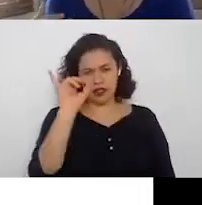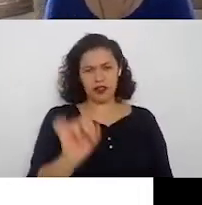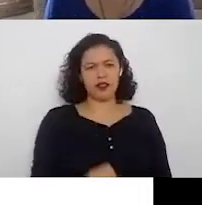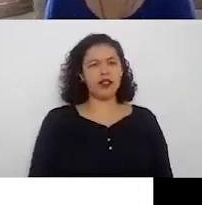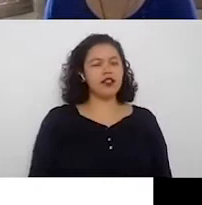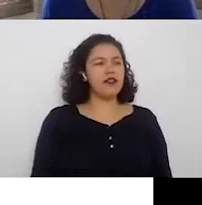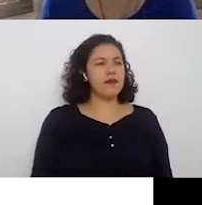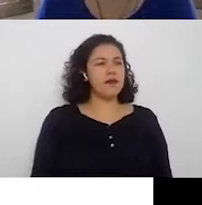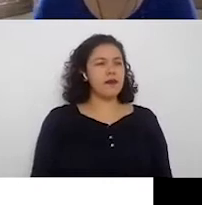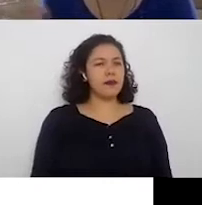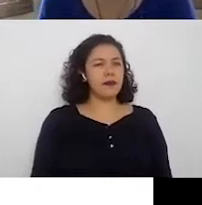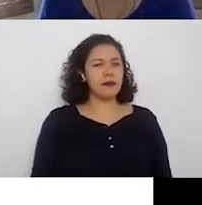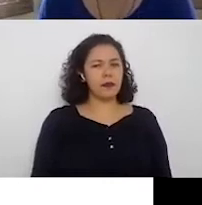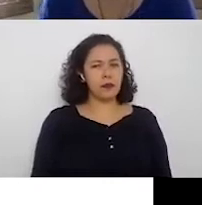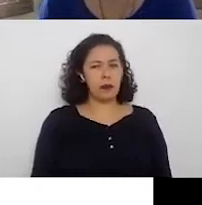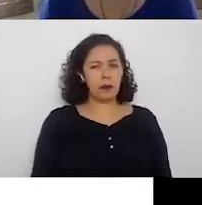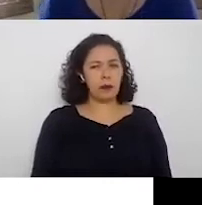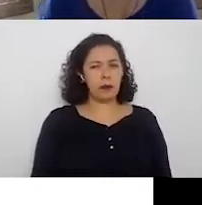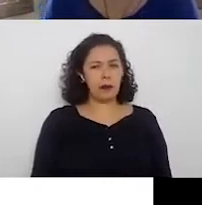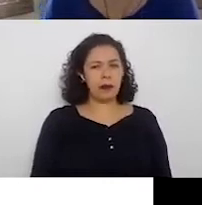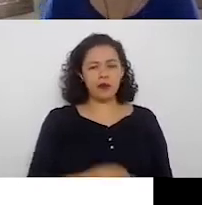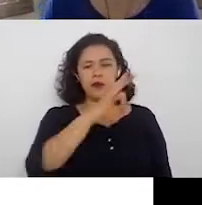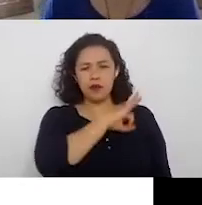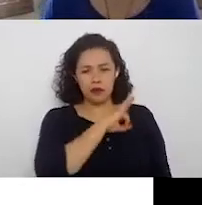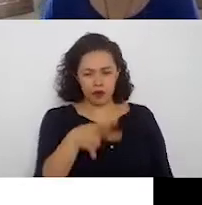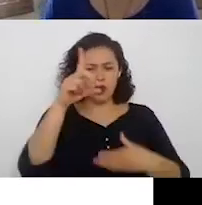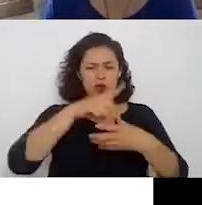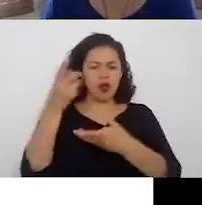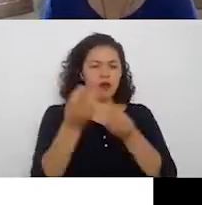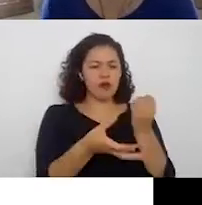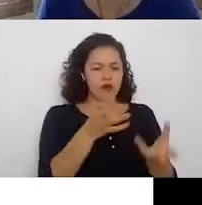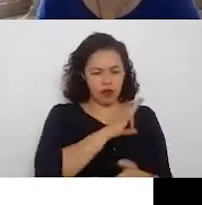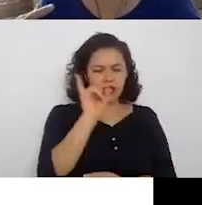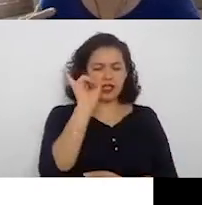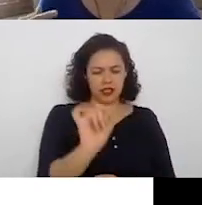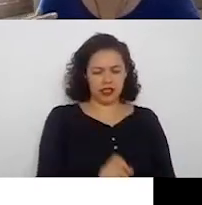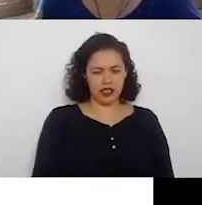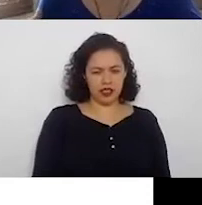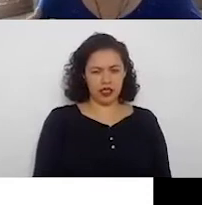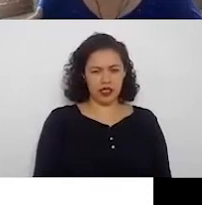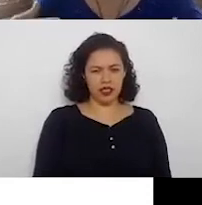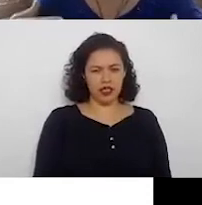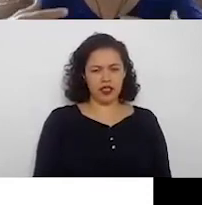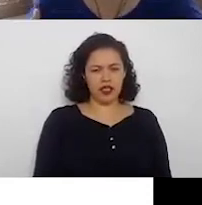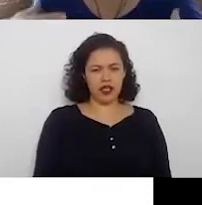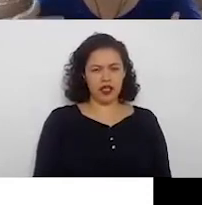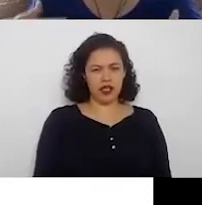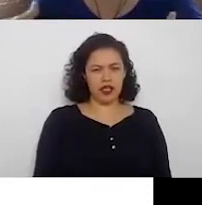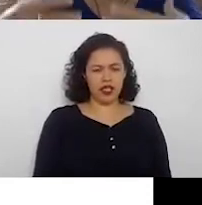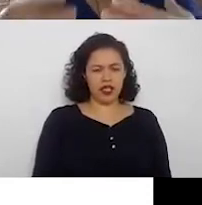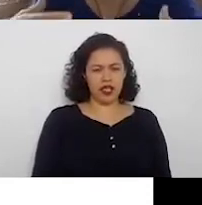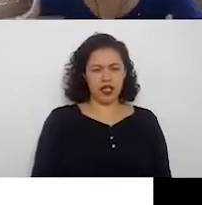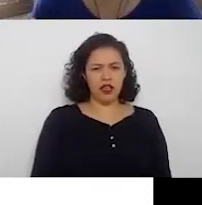que ustedes pueden compartir donantes, sí. Si hay un restaurante que dona toda la comida que